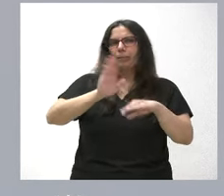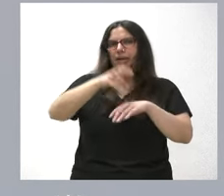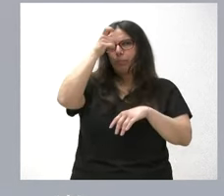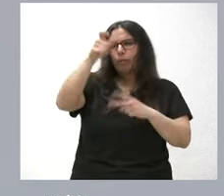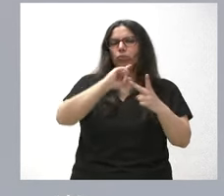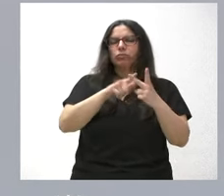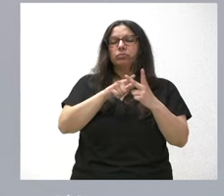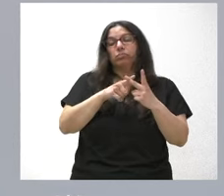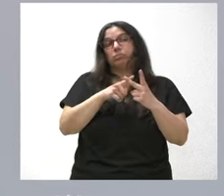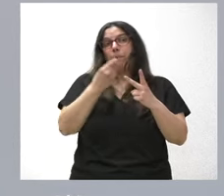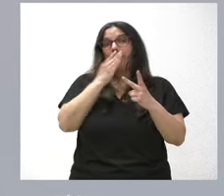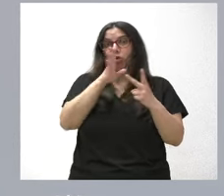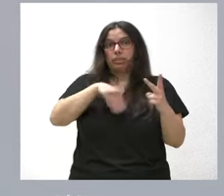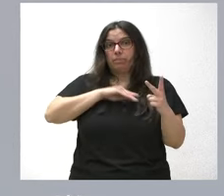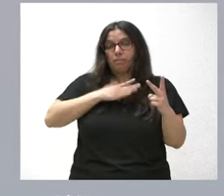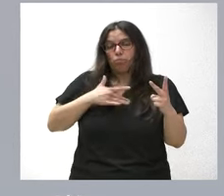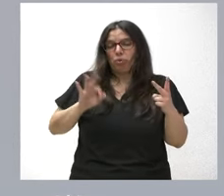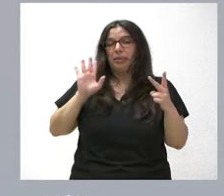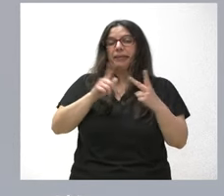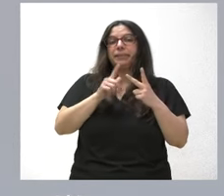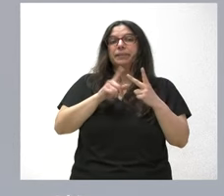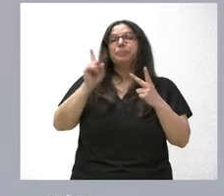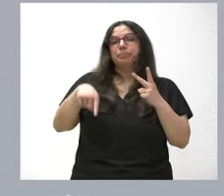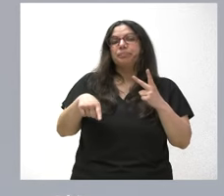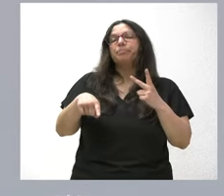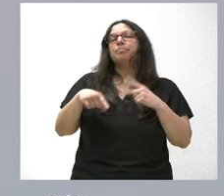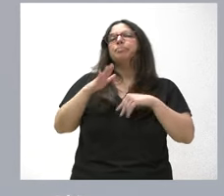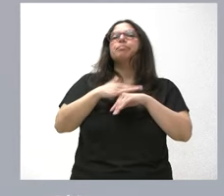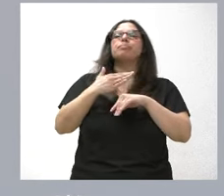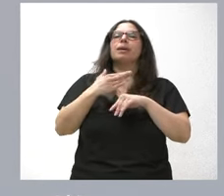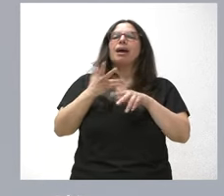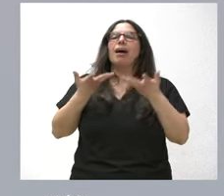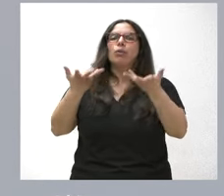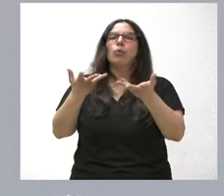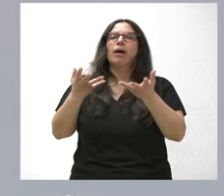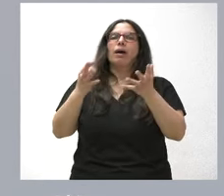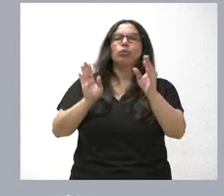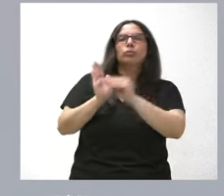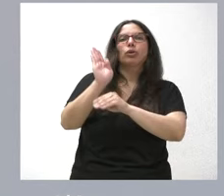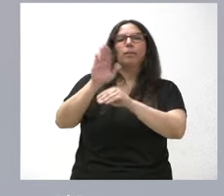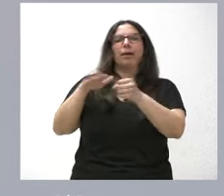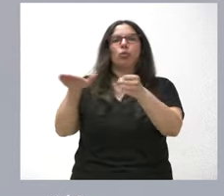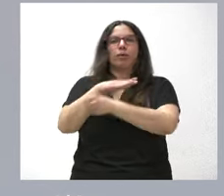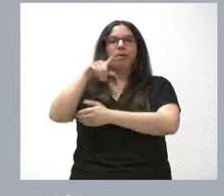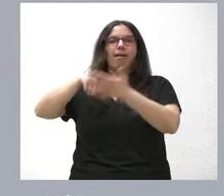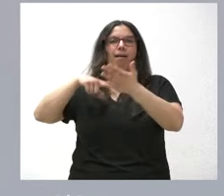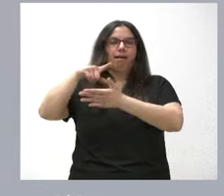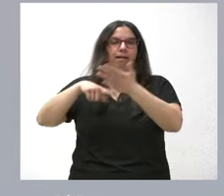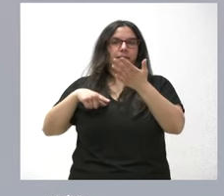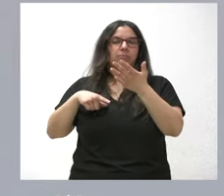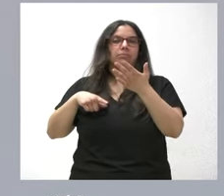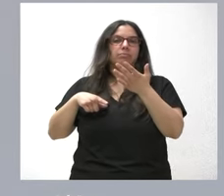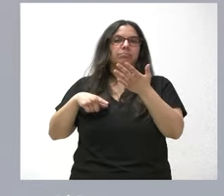rural, quizá las mejores de España, como en el ámbito de las ayudas y subvenciones para el acceso a la vivienda, que éstas